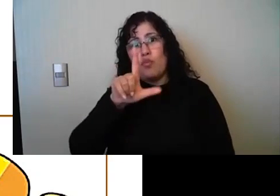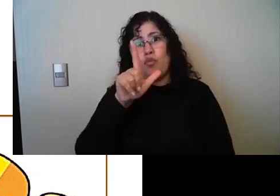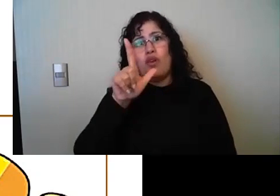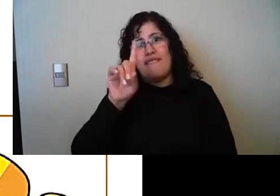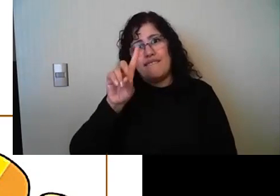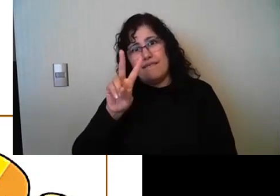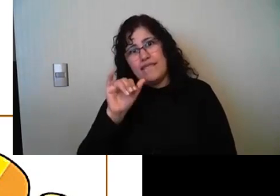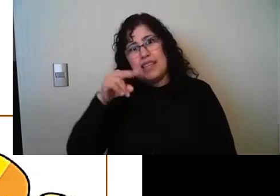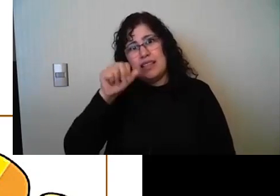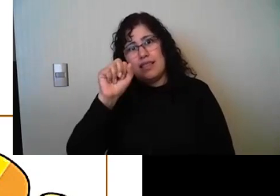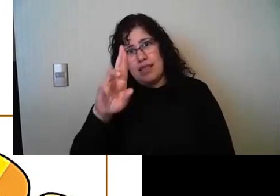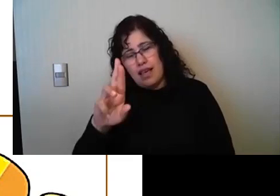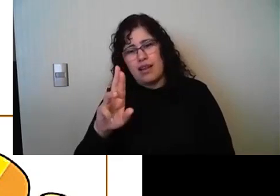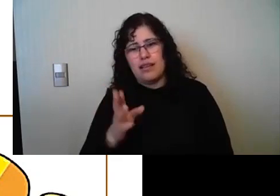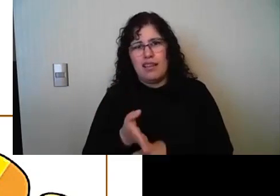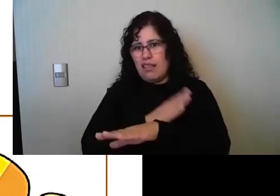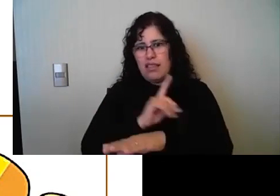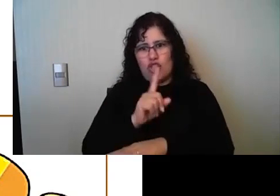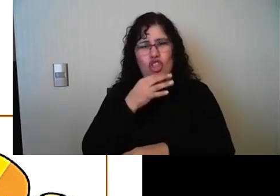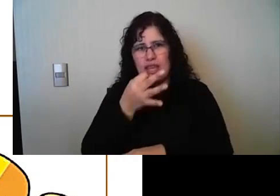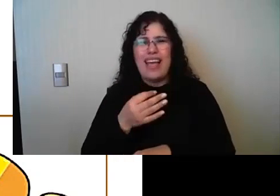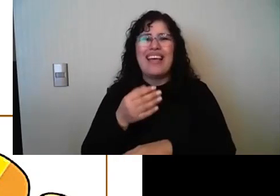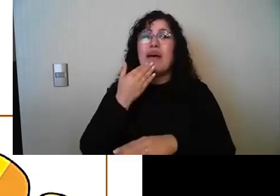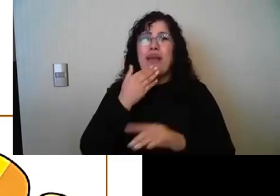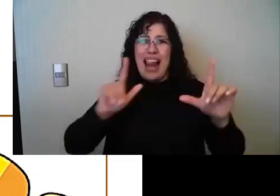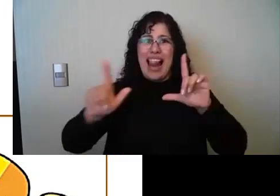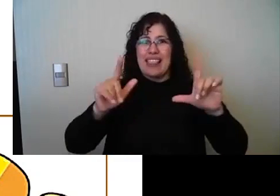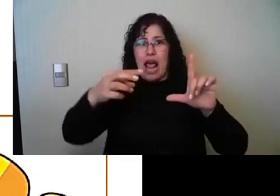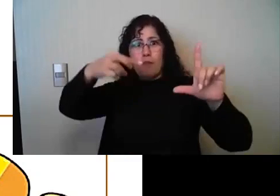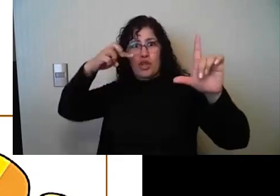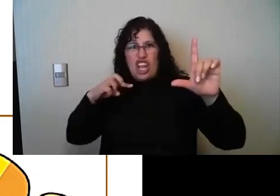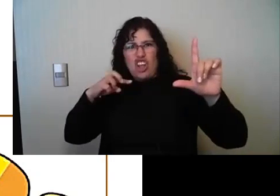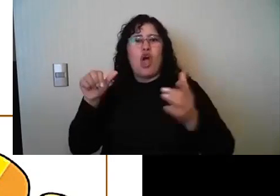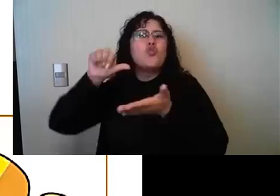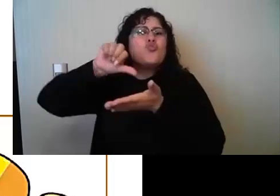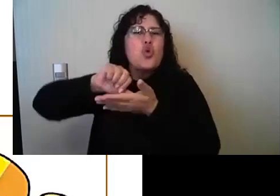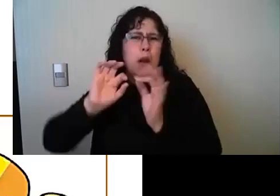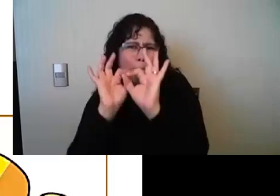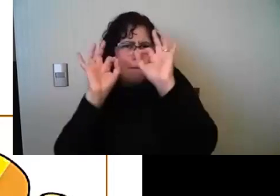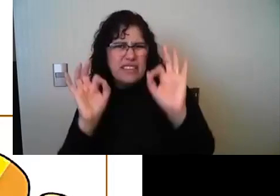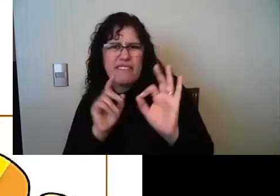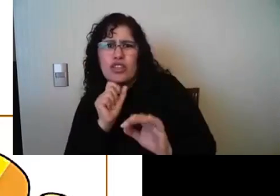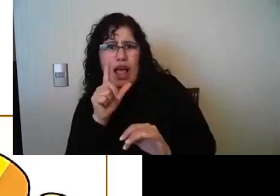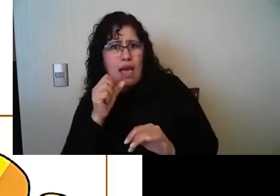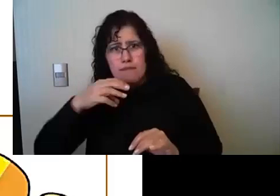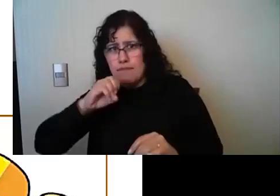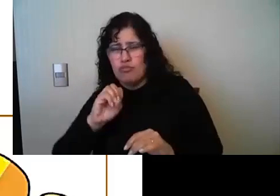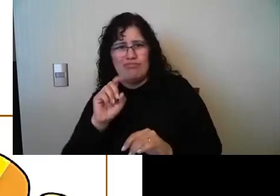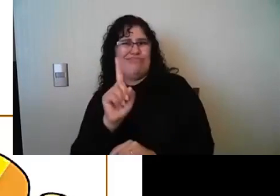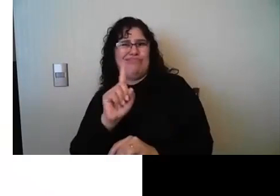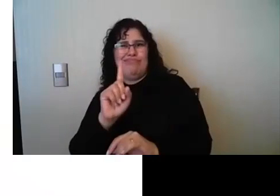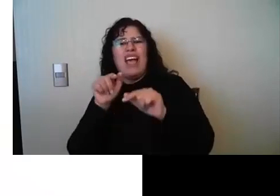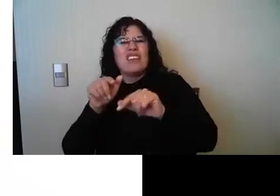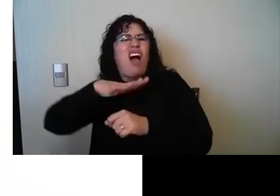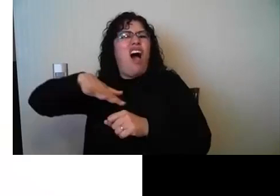el lateral posterior. Son núcleos que no son específicos del tálamo y que están transmitiendo a un área que no es específica de